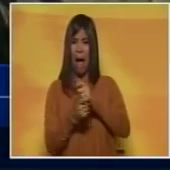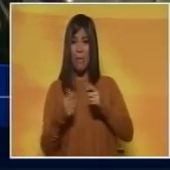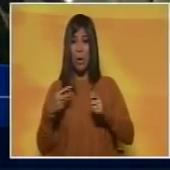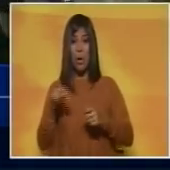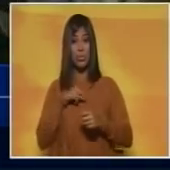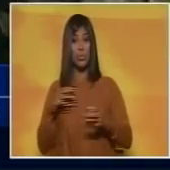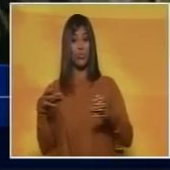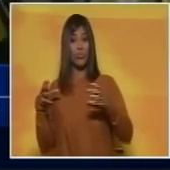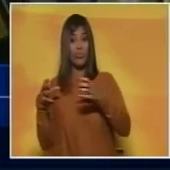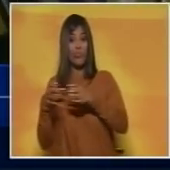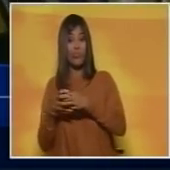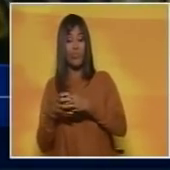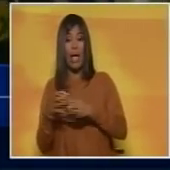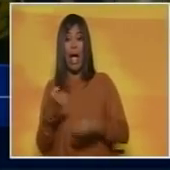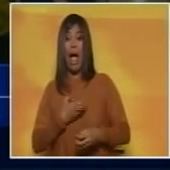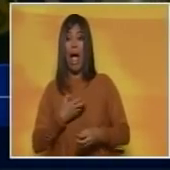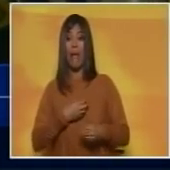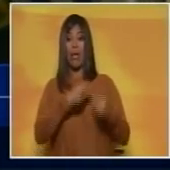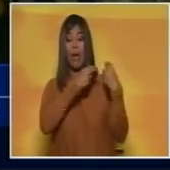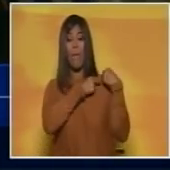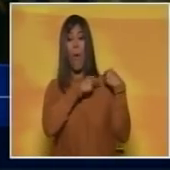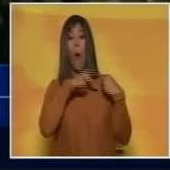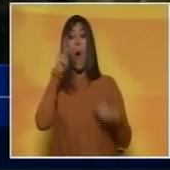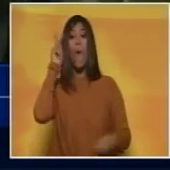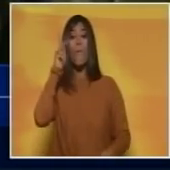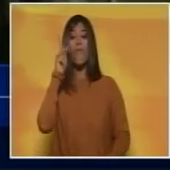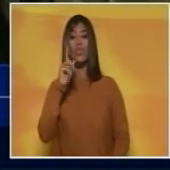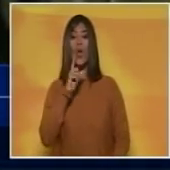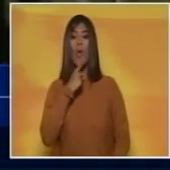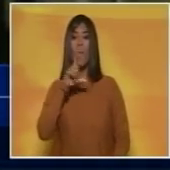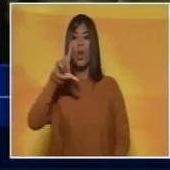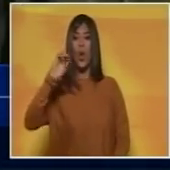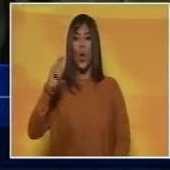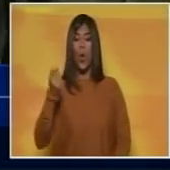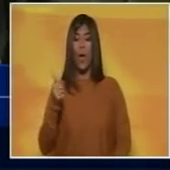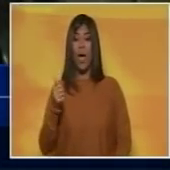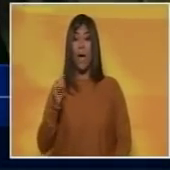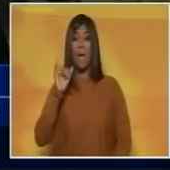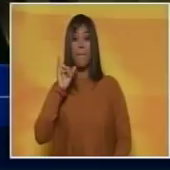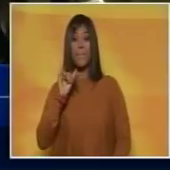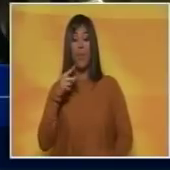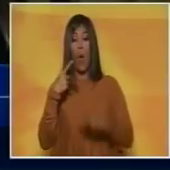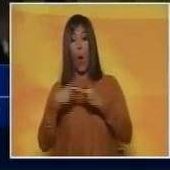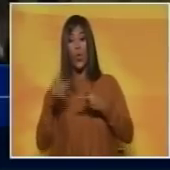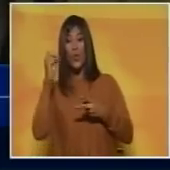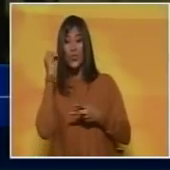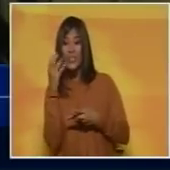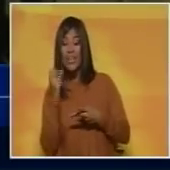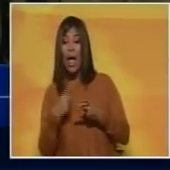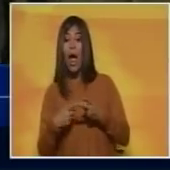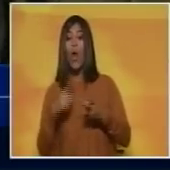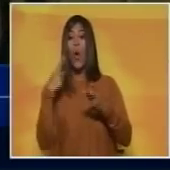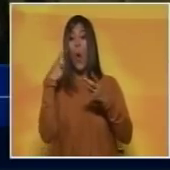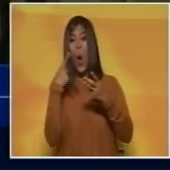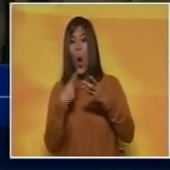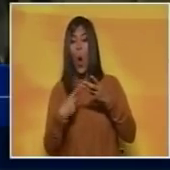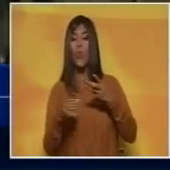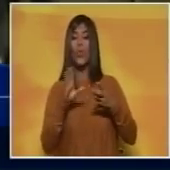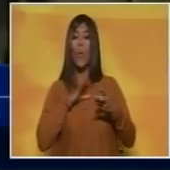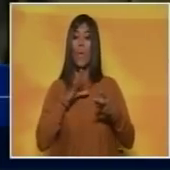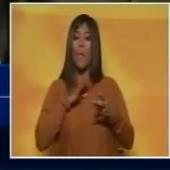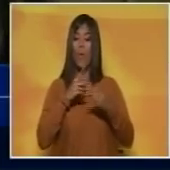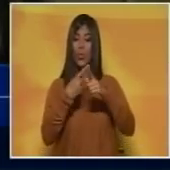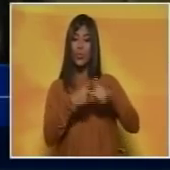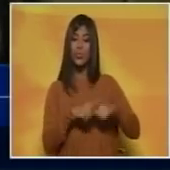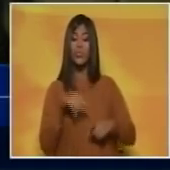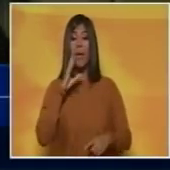reunimos con la alcaldesa del municipio, la profesora Loa Tamaroni, los concejales y el superintendente de Satrimo